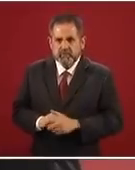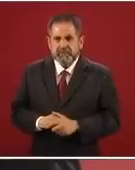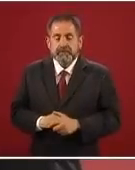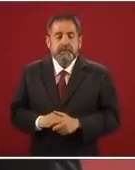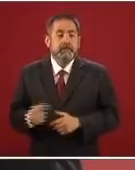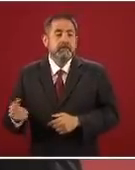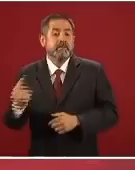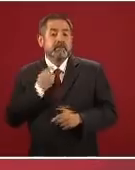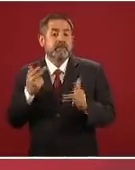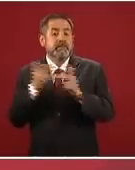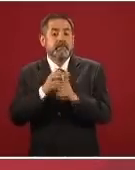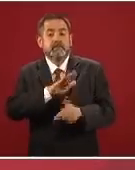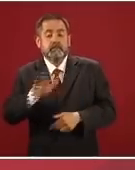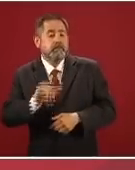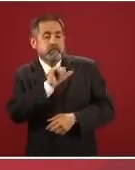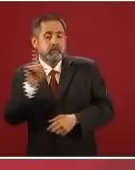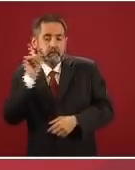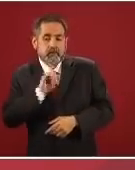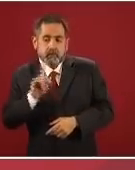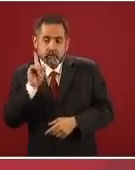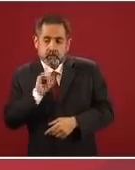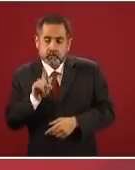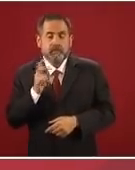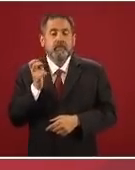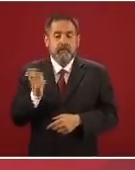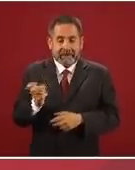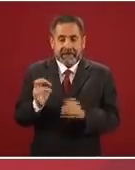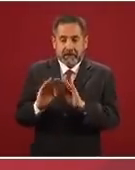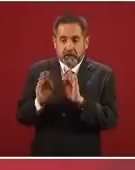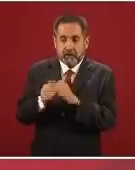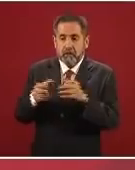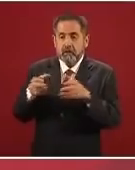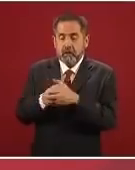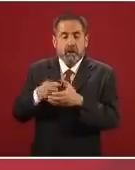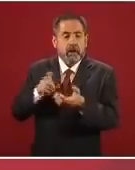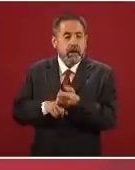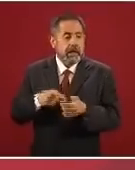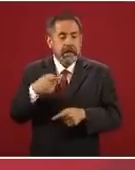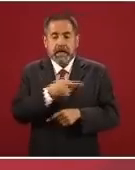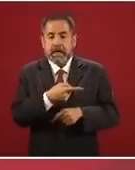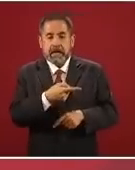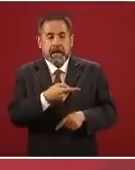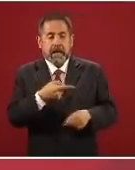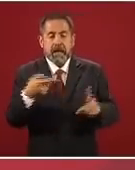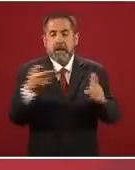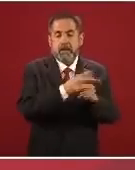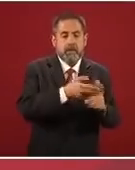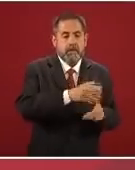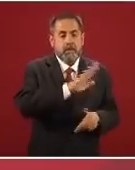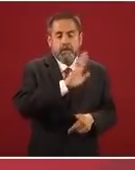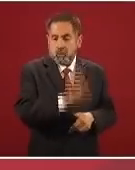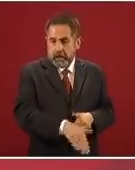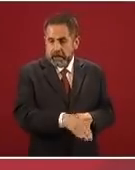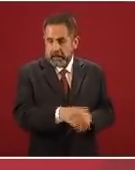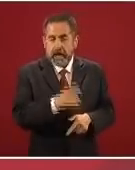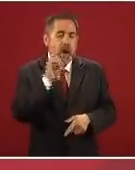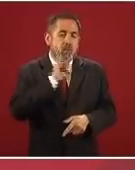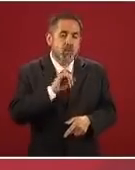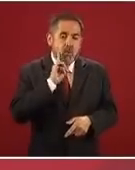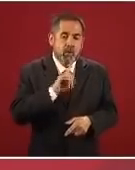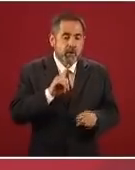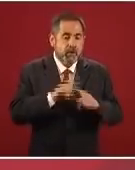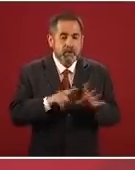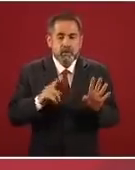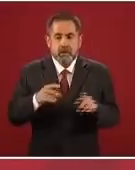El feminicidio es una forma de quitarle la vida a alguien. El